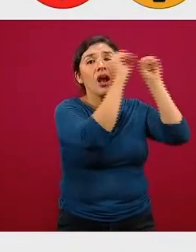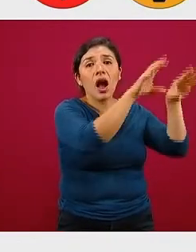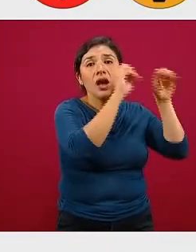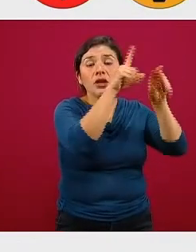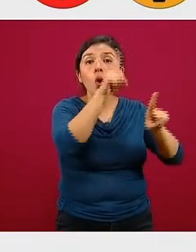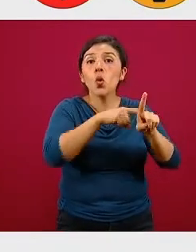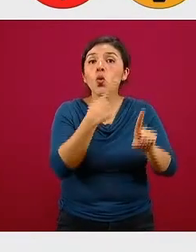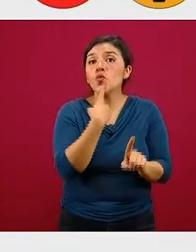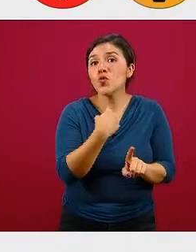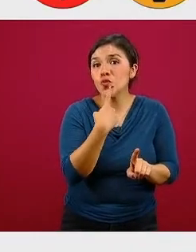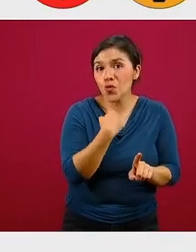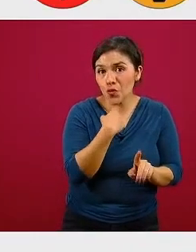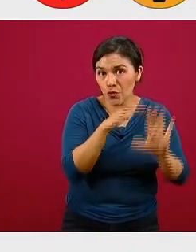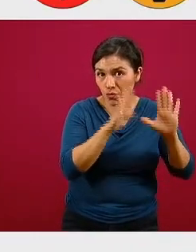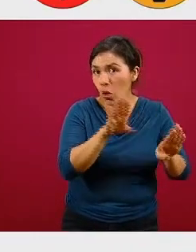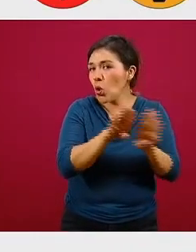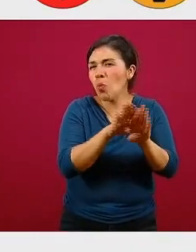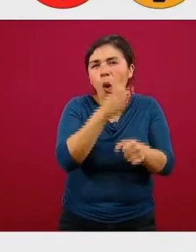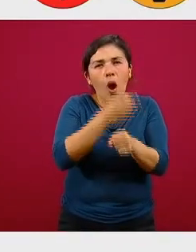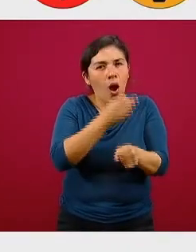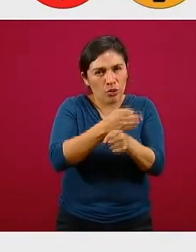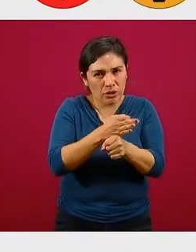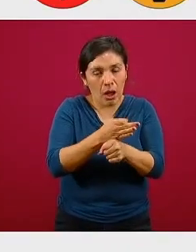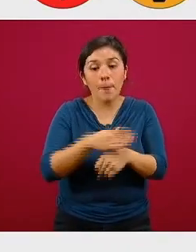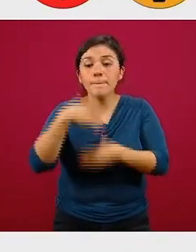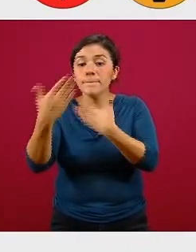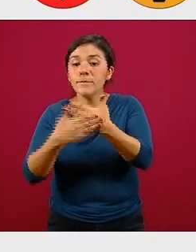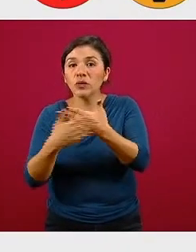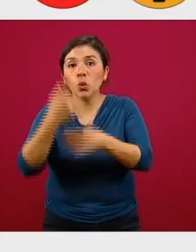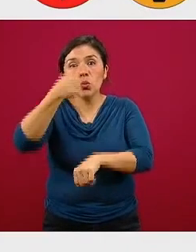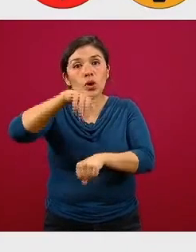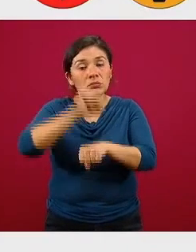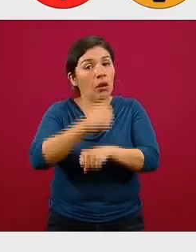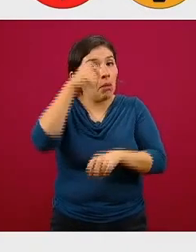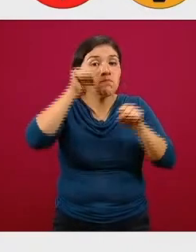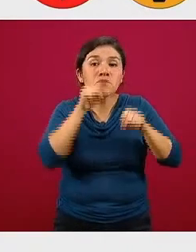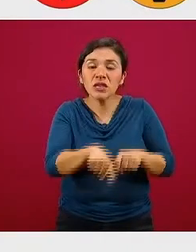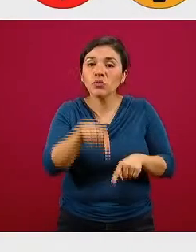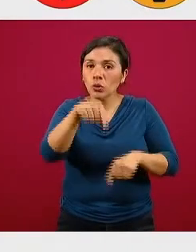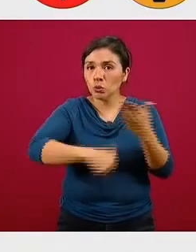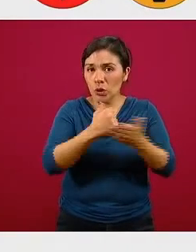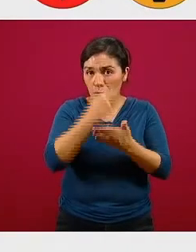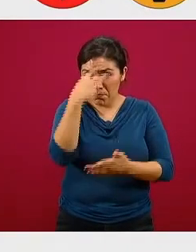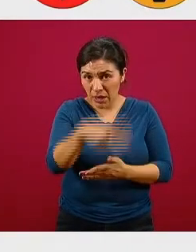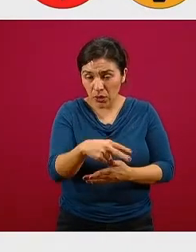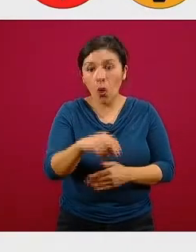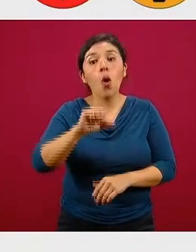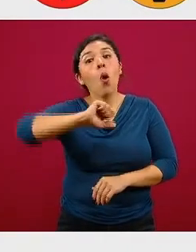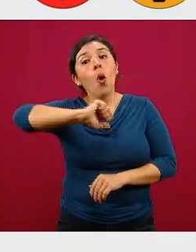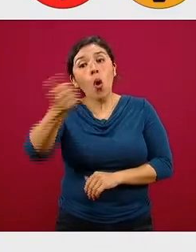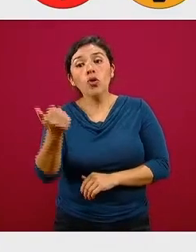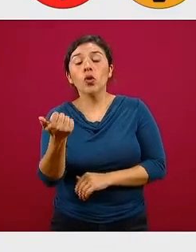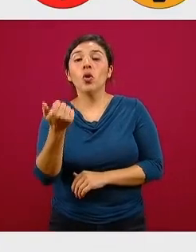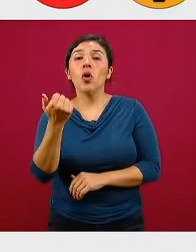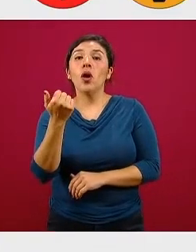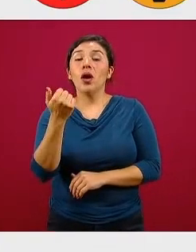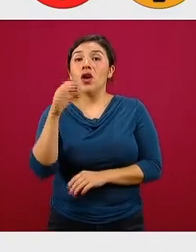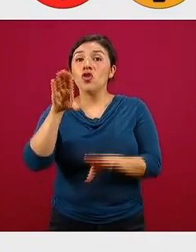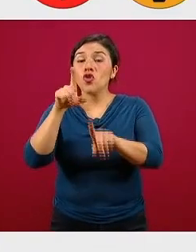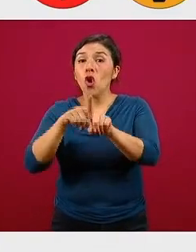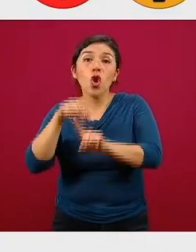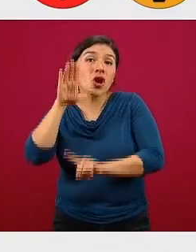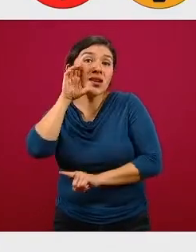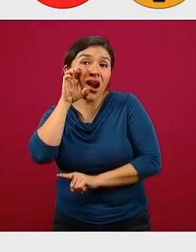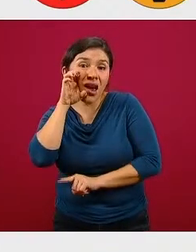semáforo rojo, como lo tenemos actualmente y en la siguiente semana en esta Ciudad de México, y con un aforo del 50% en